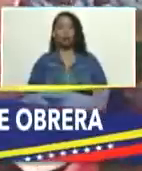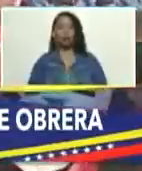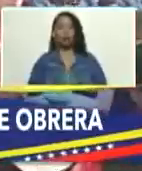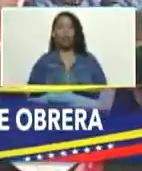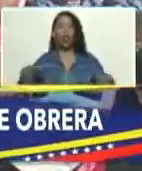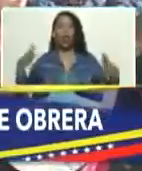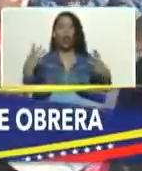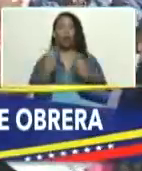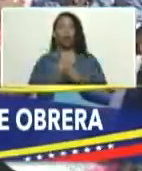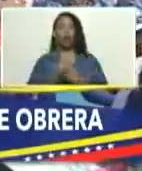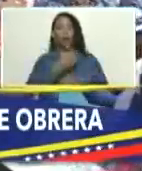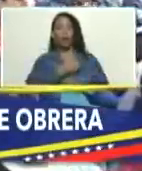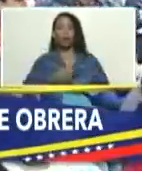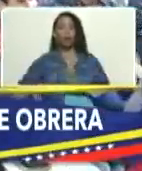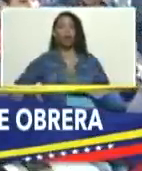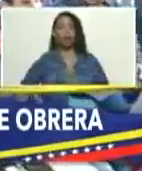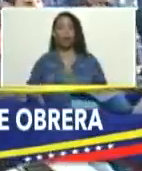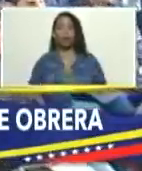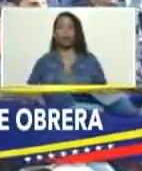Compañero presidente,